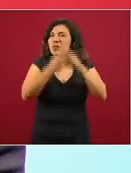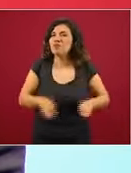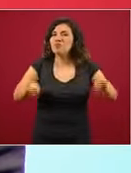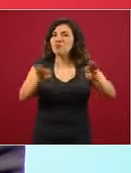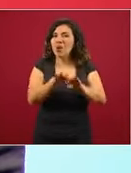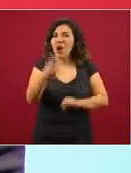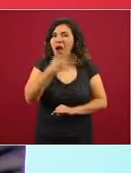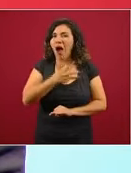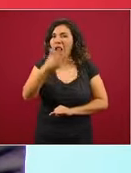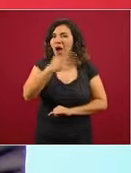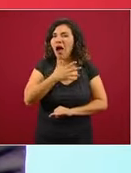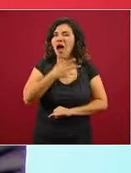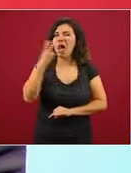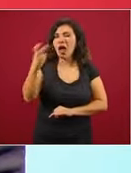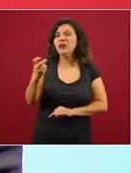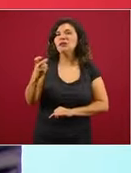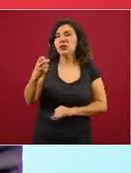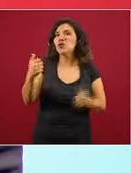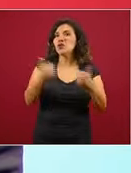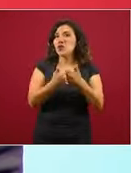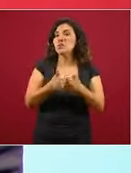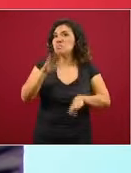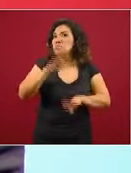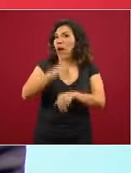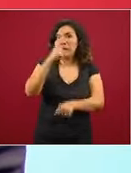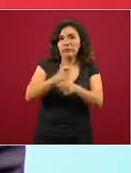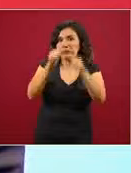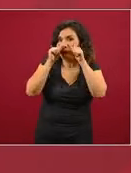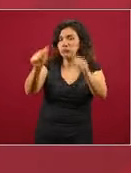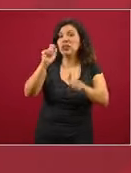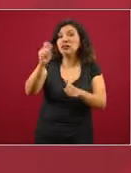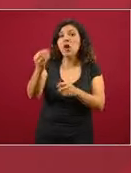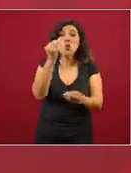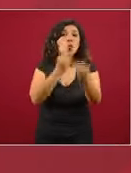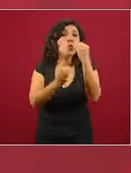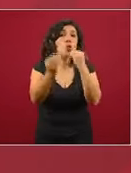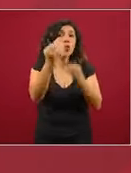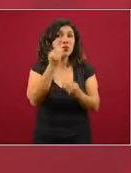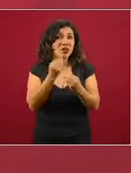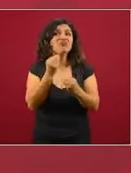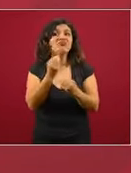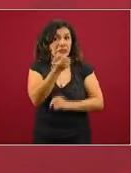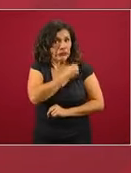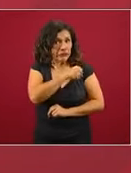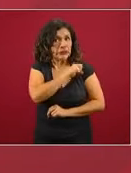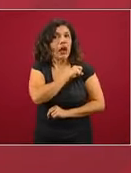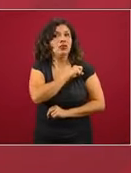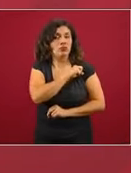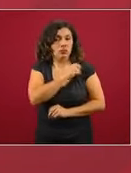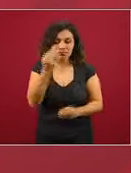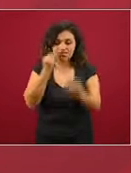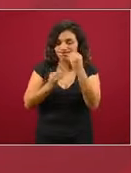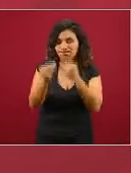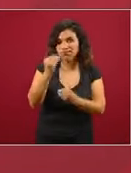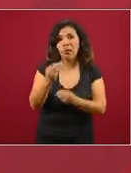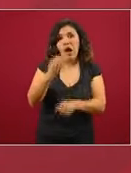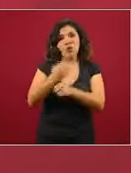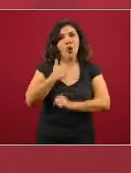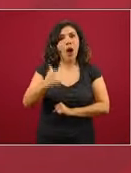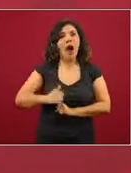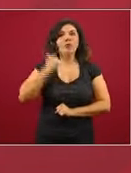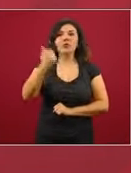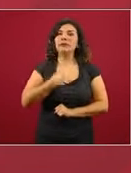que está desde luego de gran atención es la alimentación saludable. Aprovecho